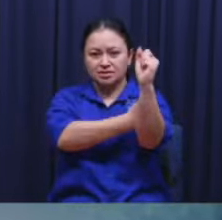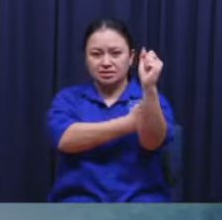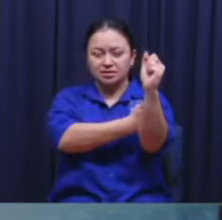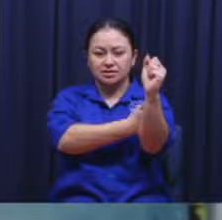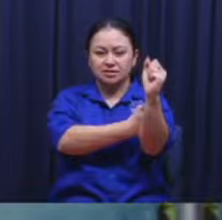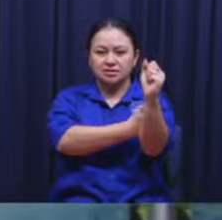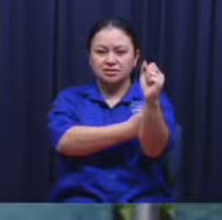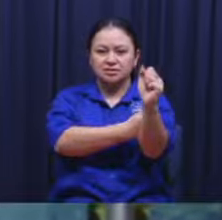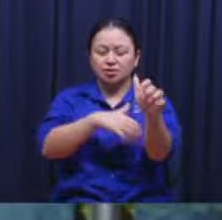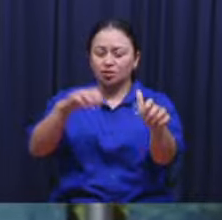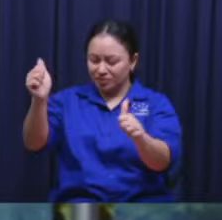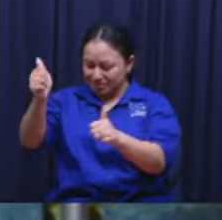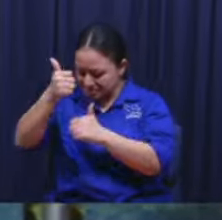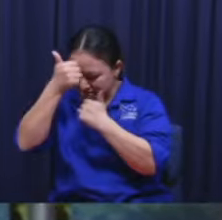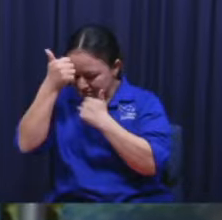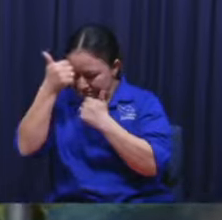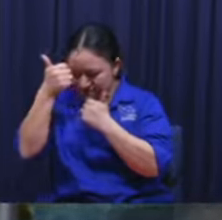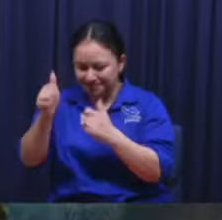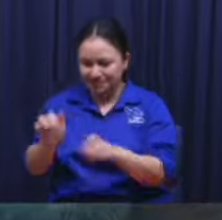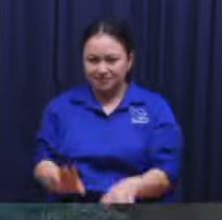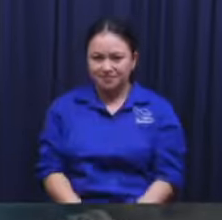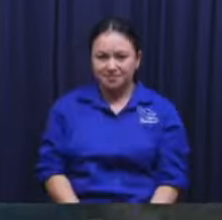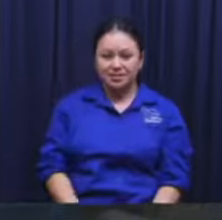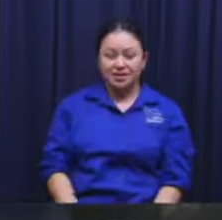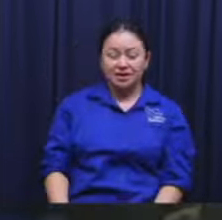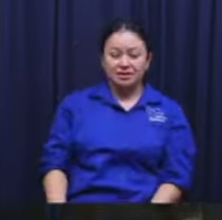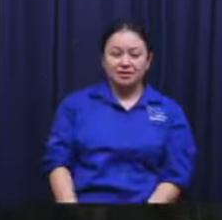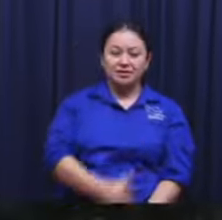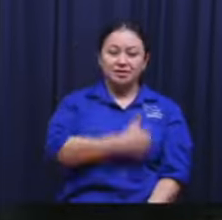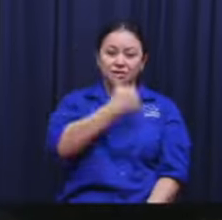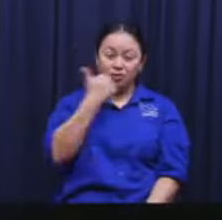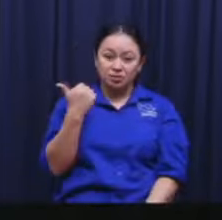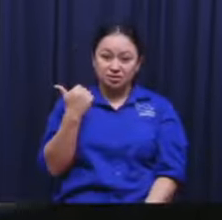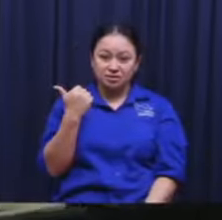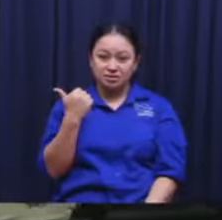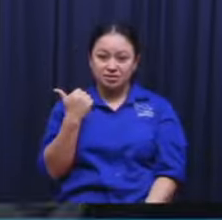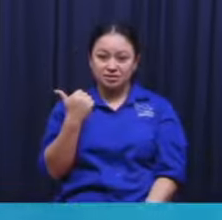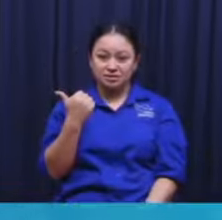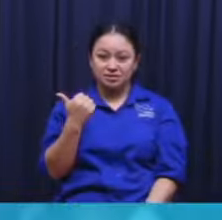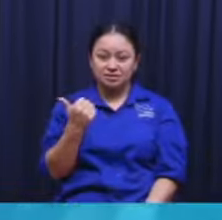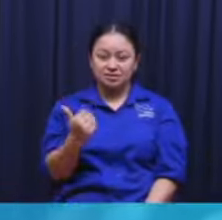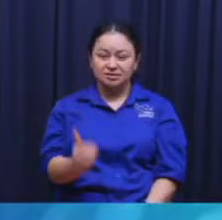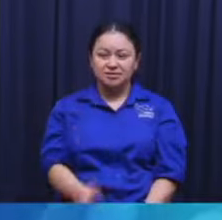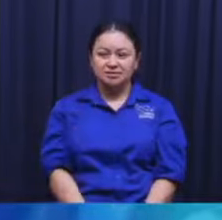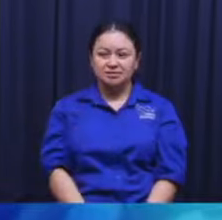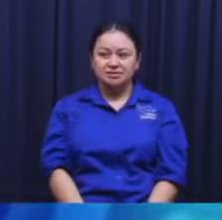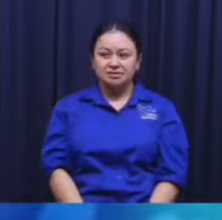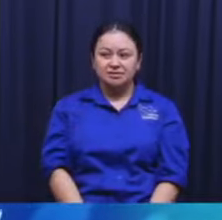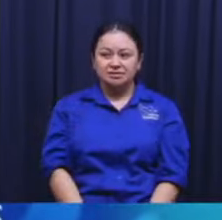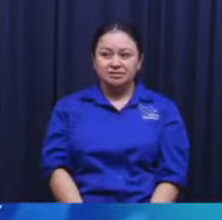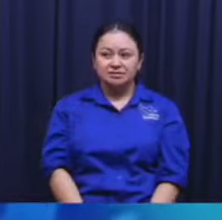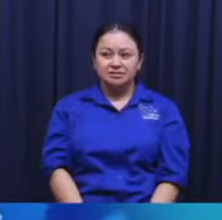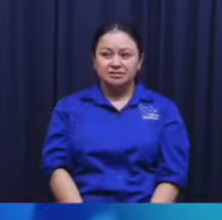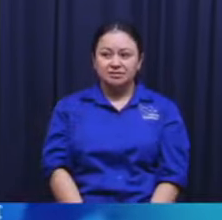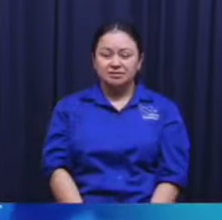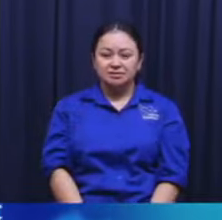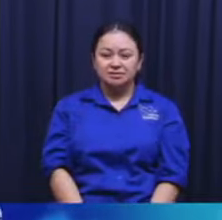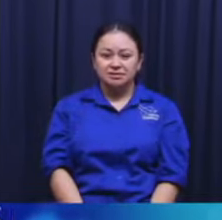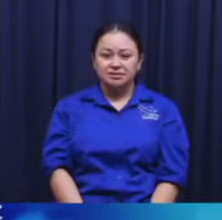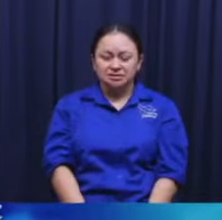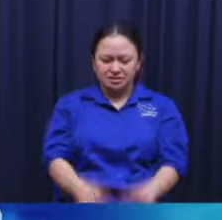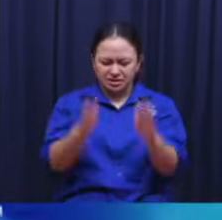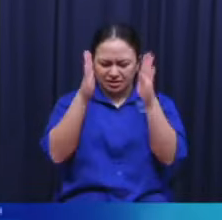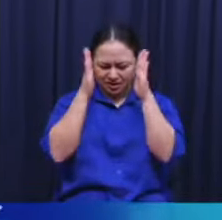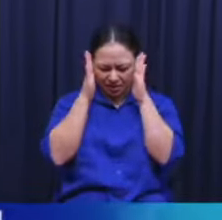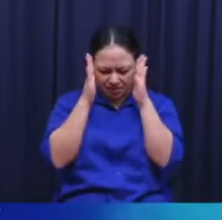Entonces, someteos. La otra, sed sobrios. La otra, estar alerta.